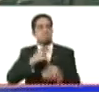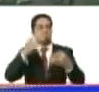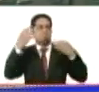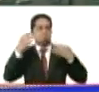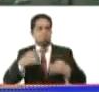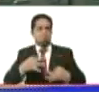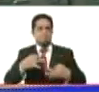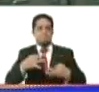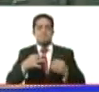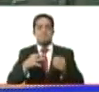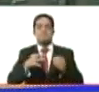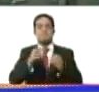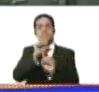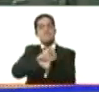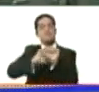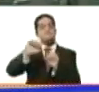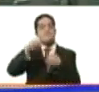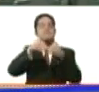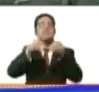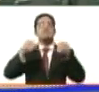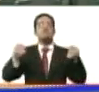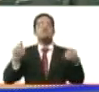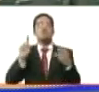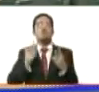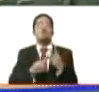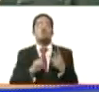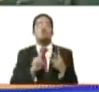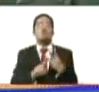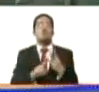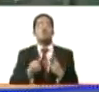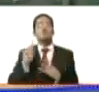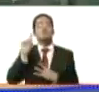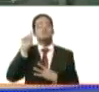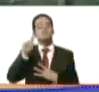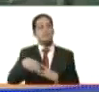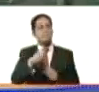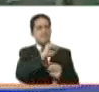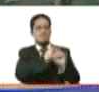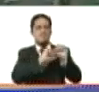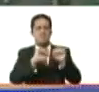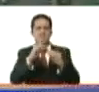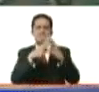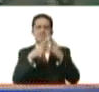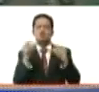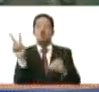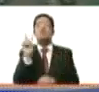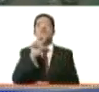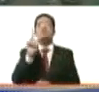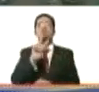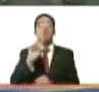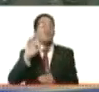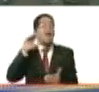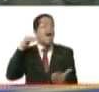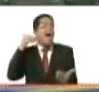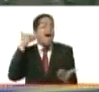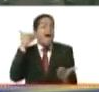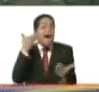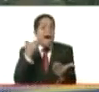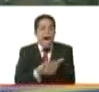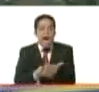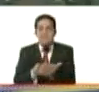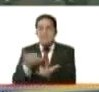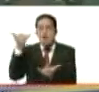territorial y es una ley para garantizar la defensa nacional hasta en el último territorio de